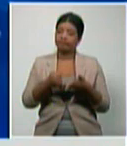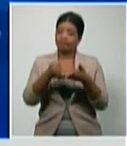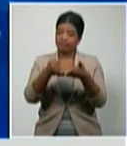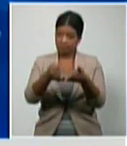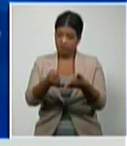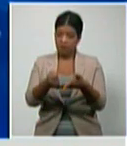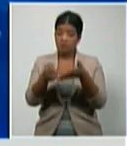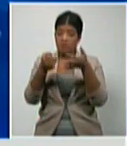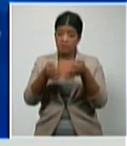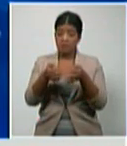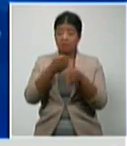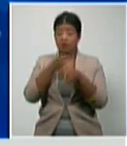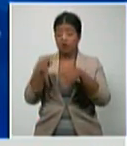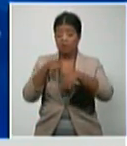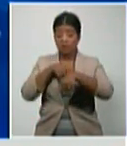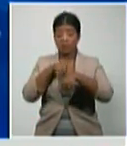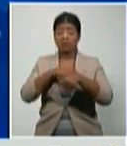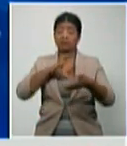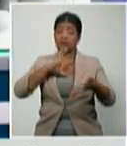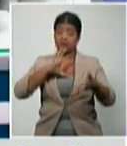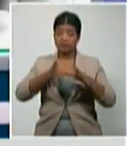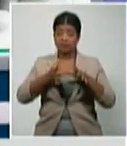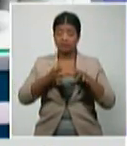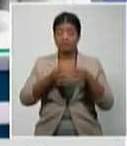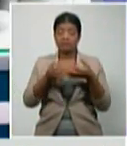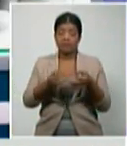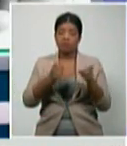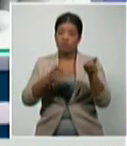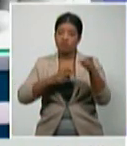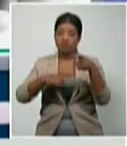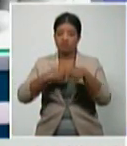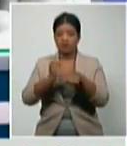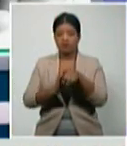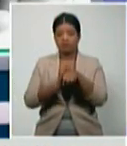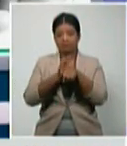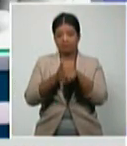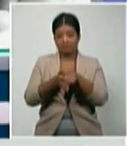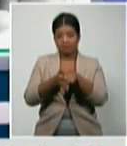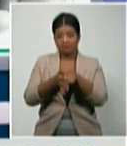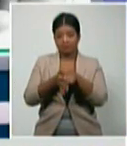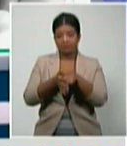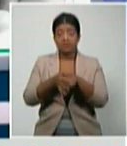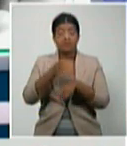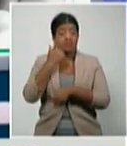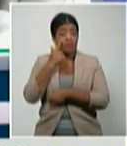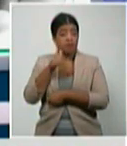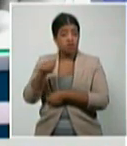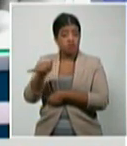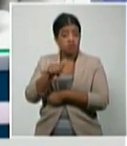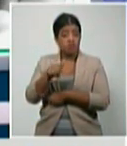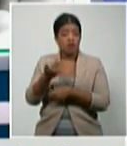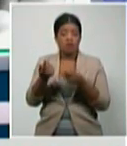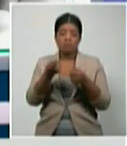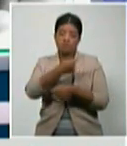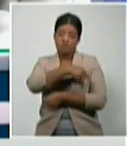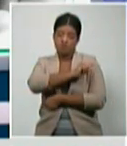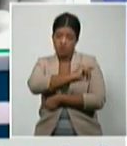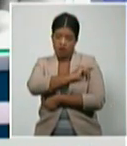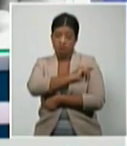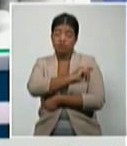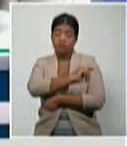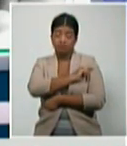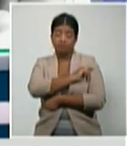hasta este momento en el plan de enfrentamiento a la COVID-19, donde se han involucrado también sectores de la población, en definitiva